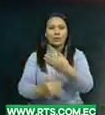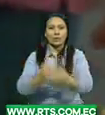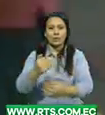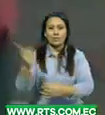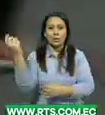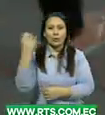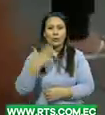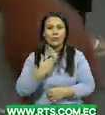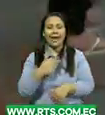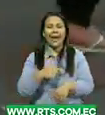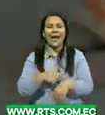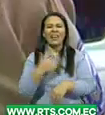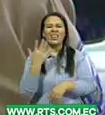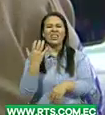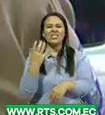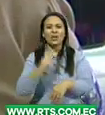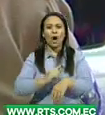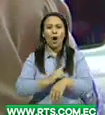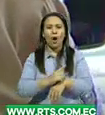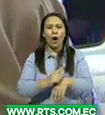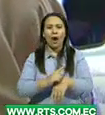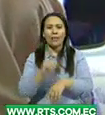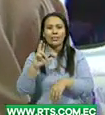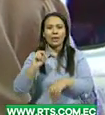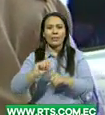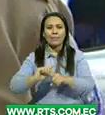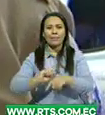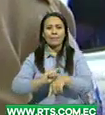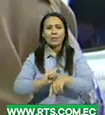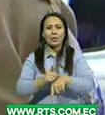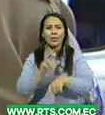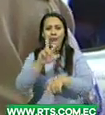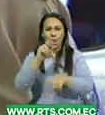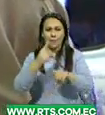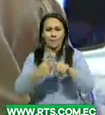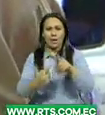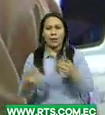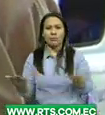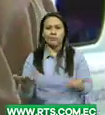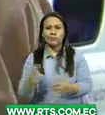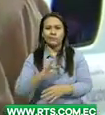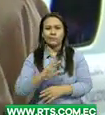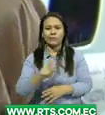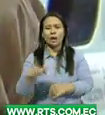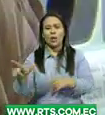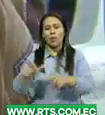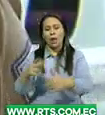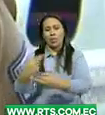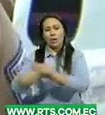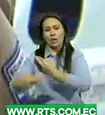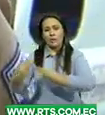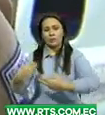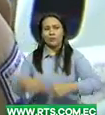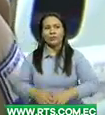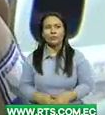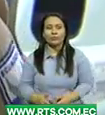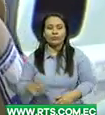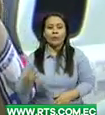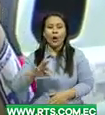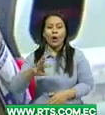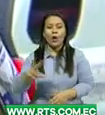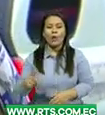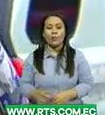Aproximadamente a las 15 horas con 30 minutos se suscitó un hecho delictivo, un robo a local comercial. La sustracción